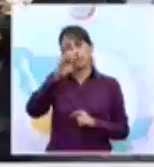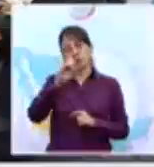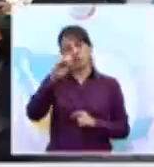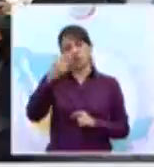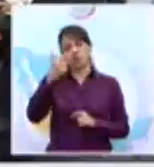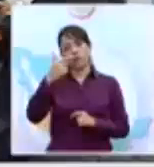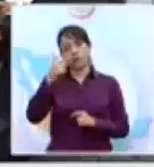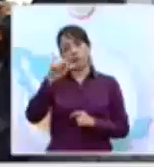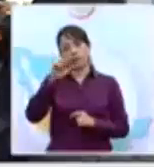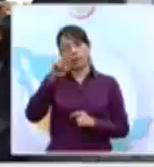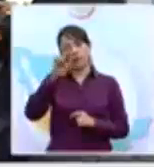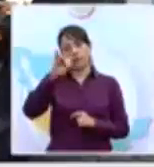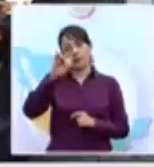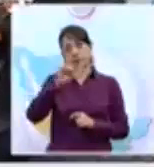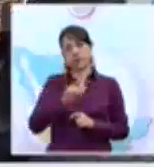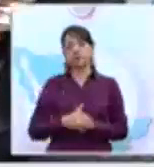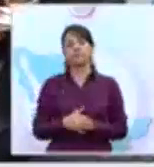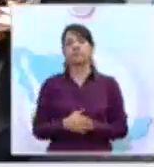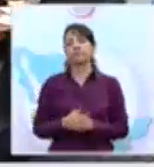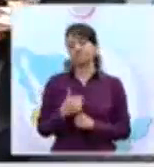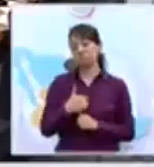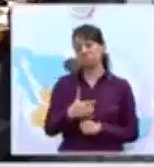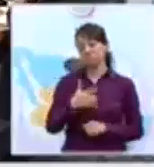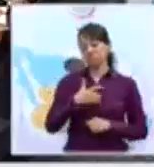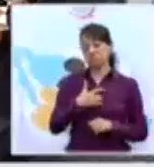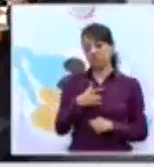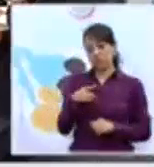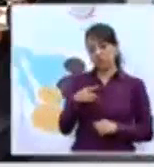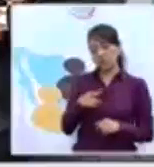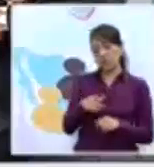yo creo que la labor que hace el Coneval,